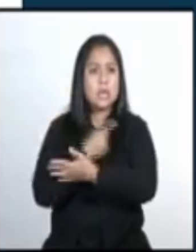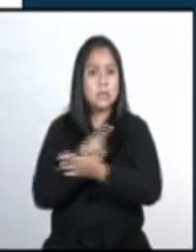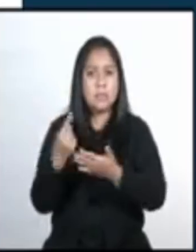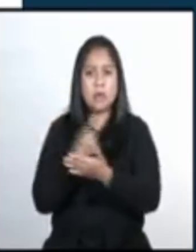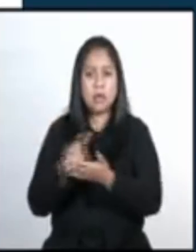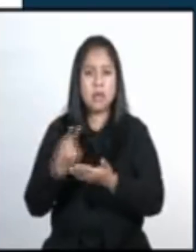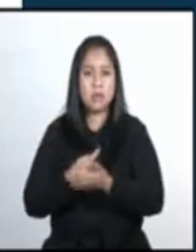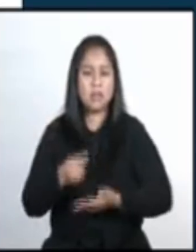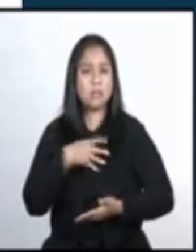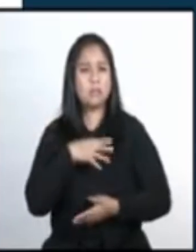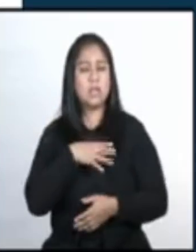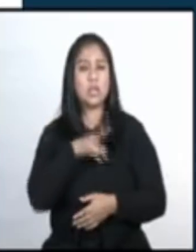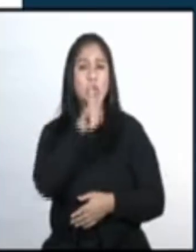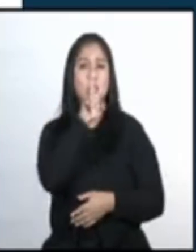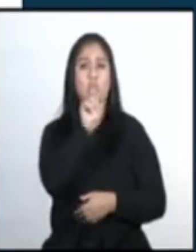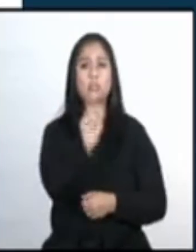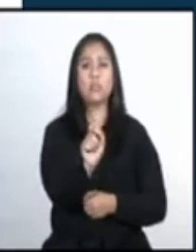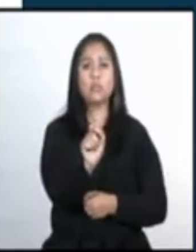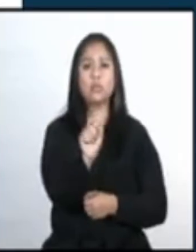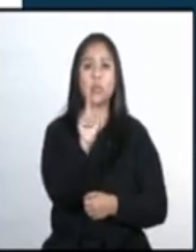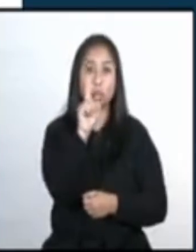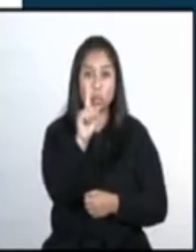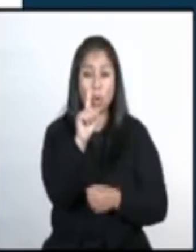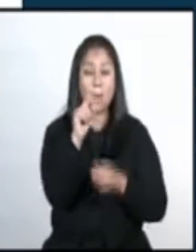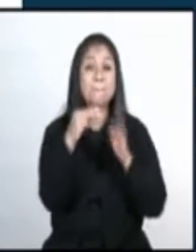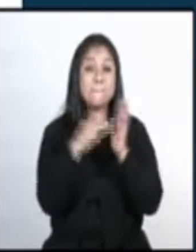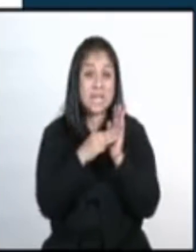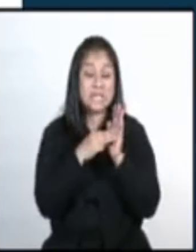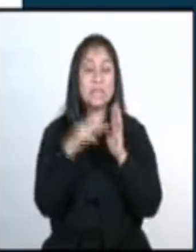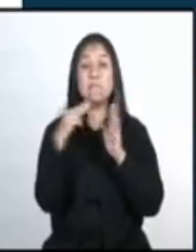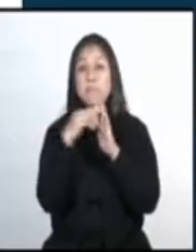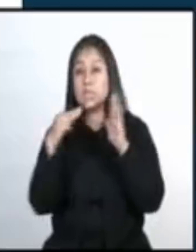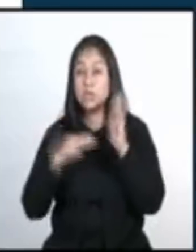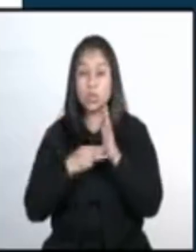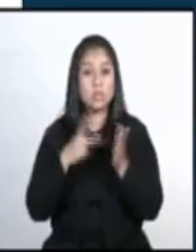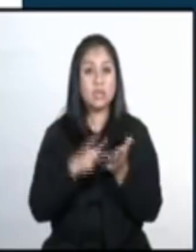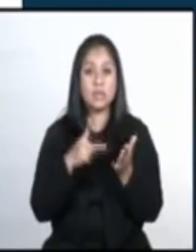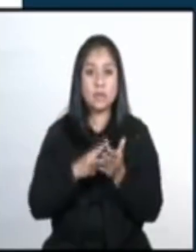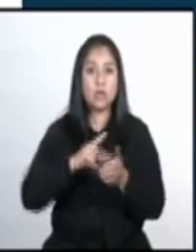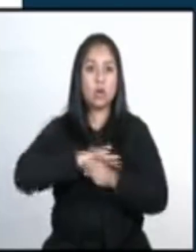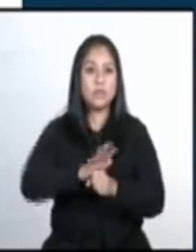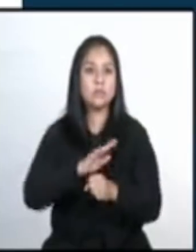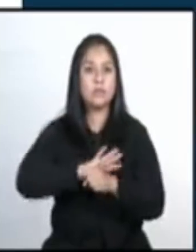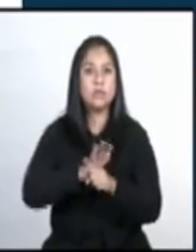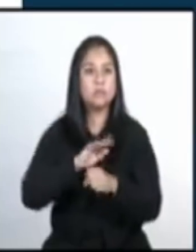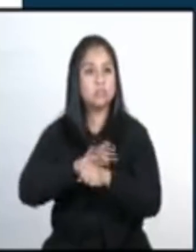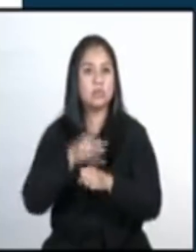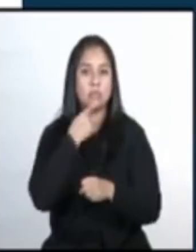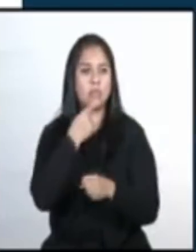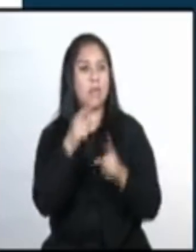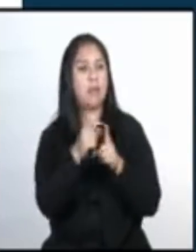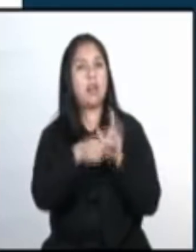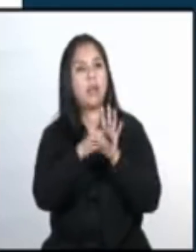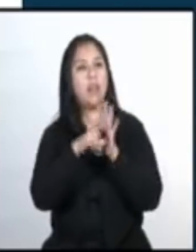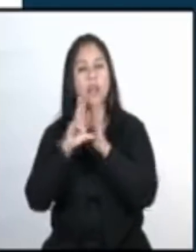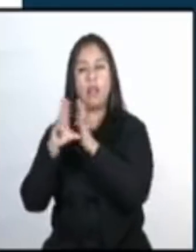manejado 2.1 miles de millones de veces la palabra coronavirus. Si lo comparamos con las